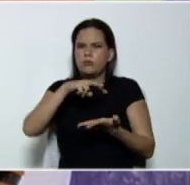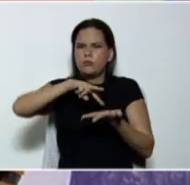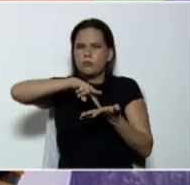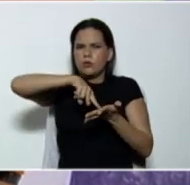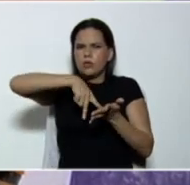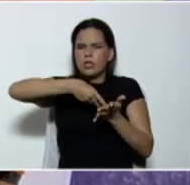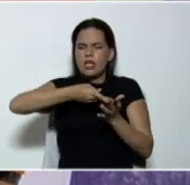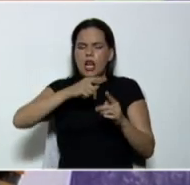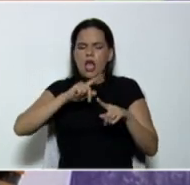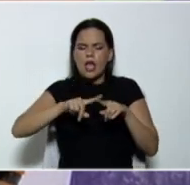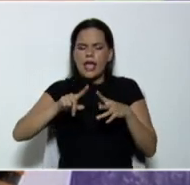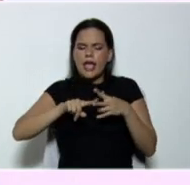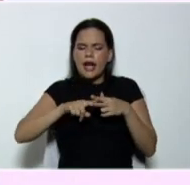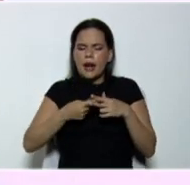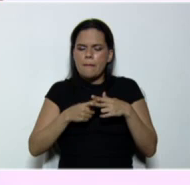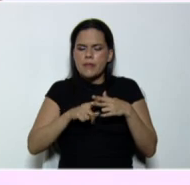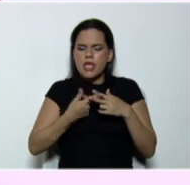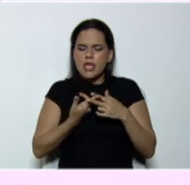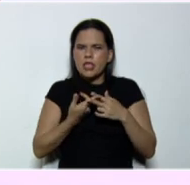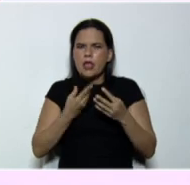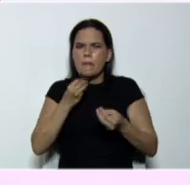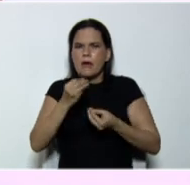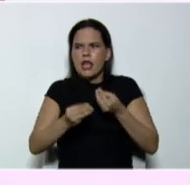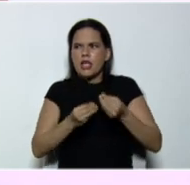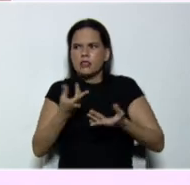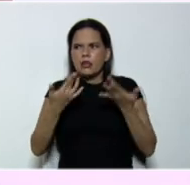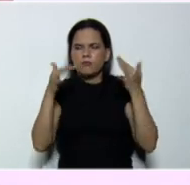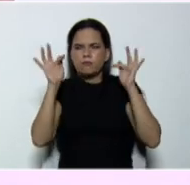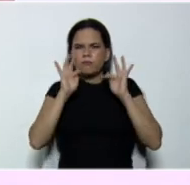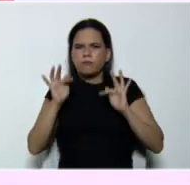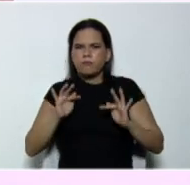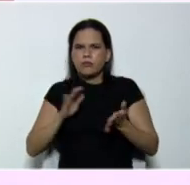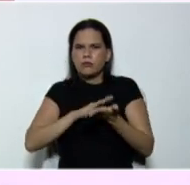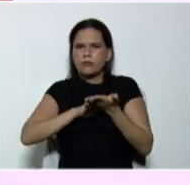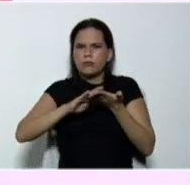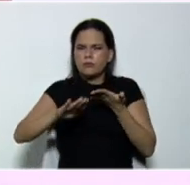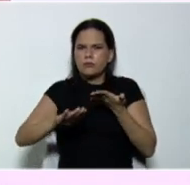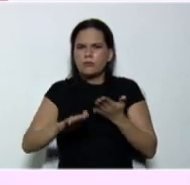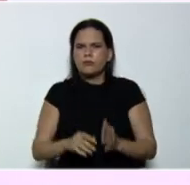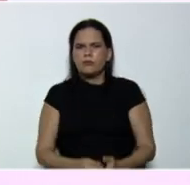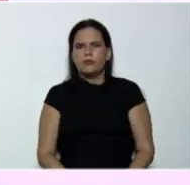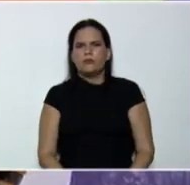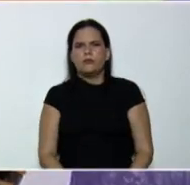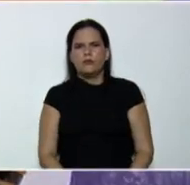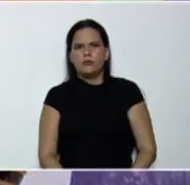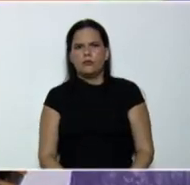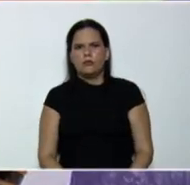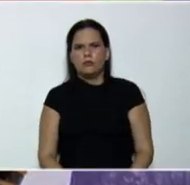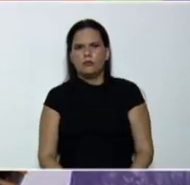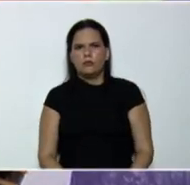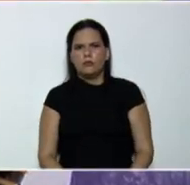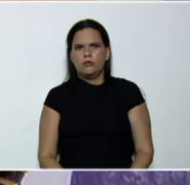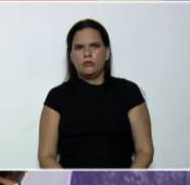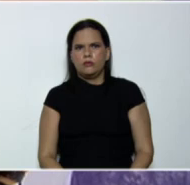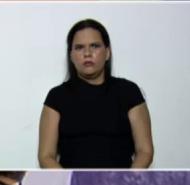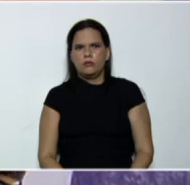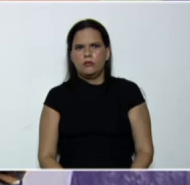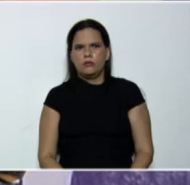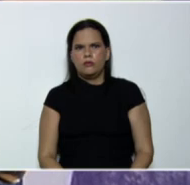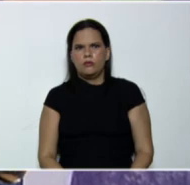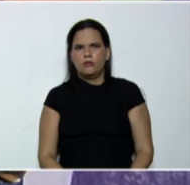los instrumentos para el trazado de las figuras geométricas. Ahora sí se ve más nítida. Exactamente.